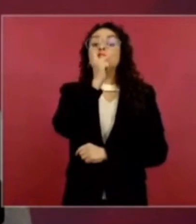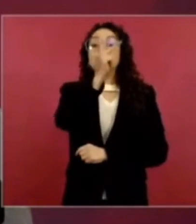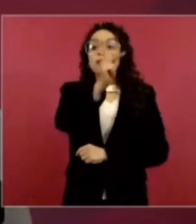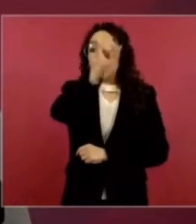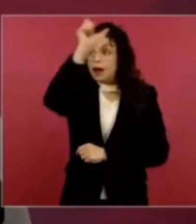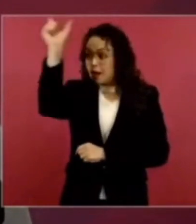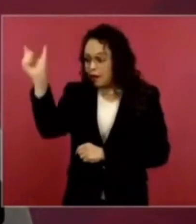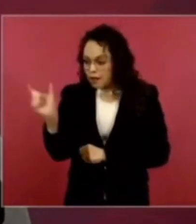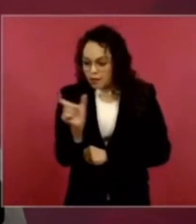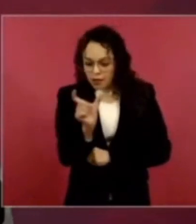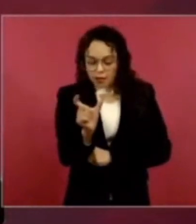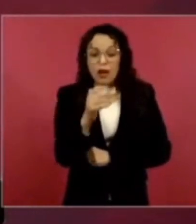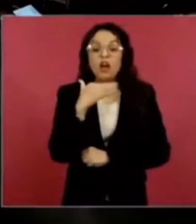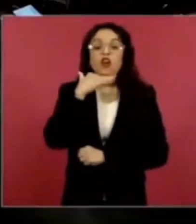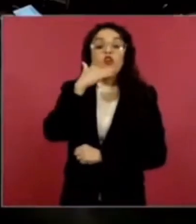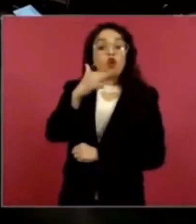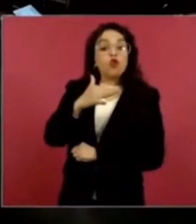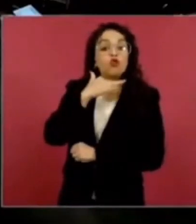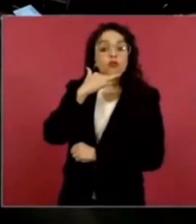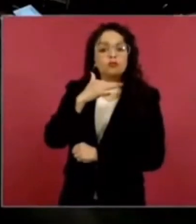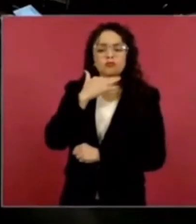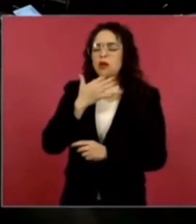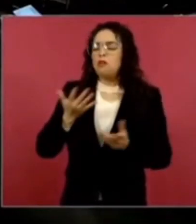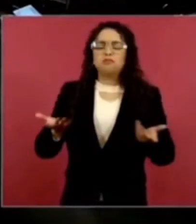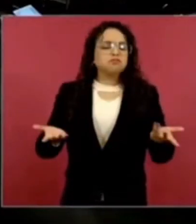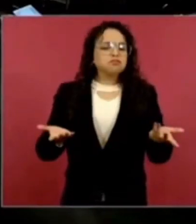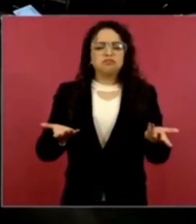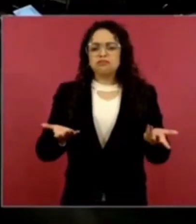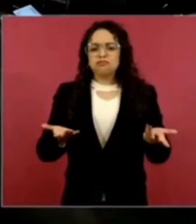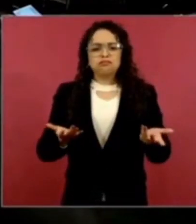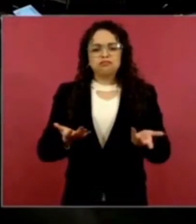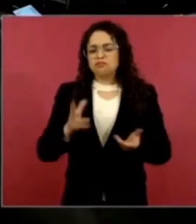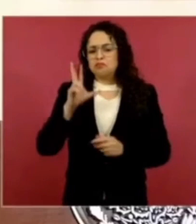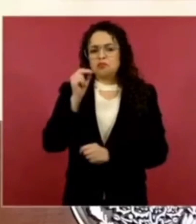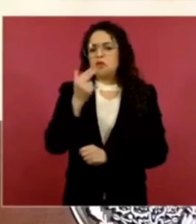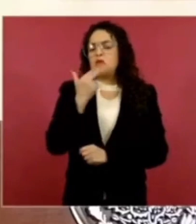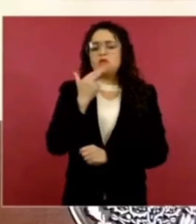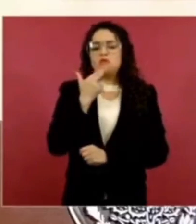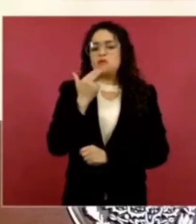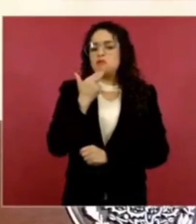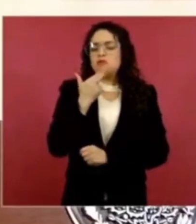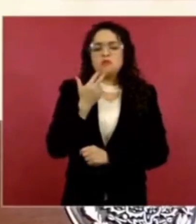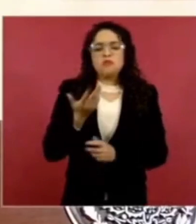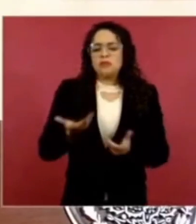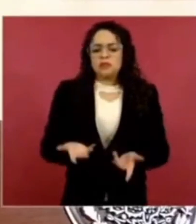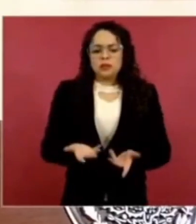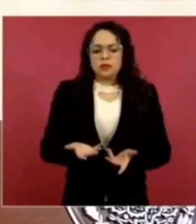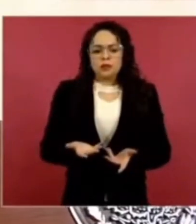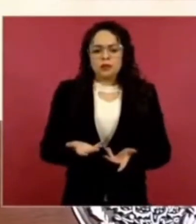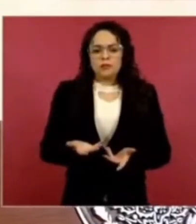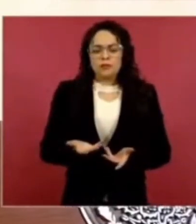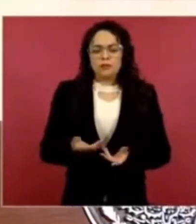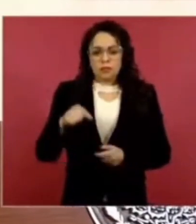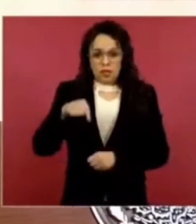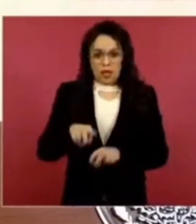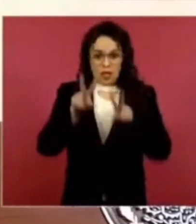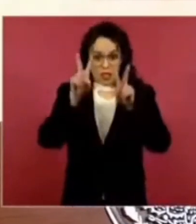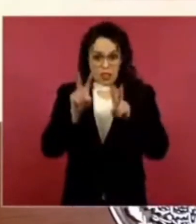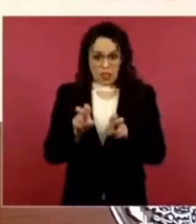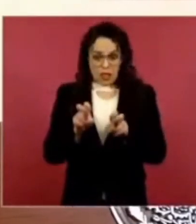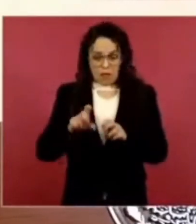Bueno, no era parte de la agenda pública, pero tampoco en la academia, tampoco